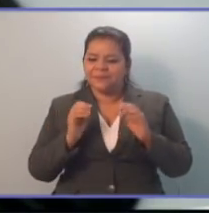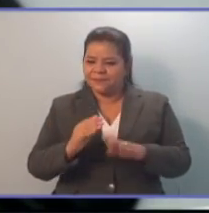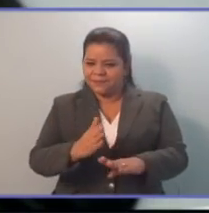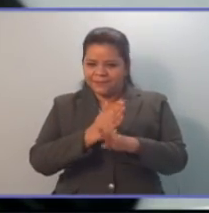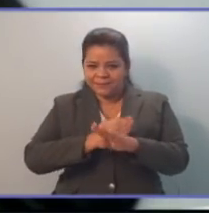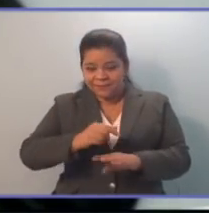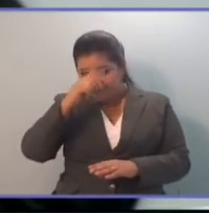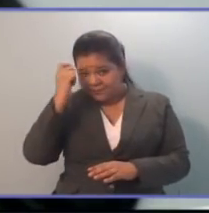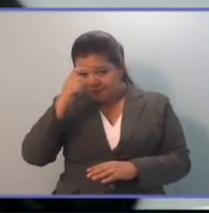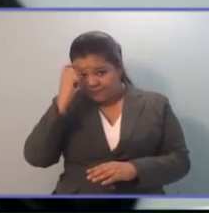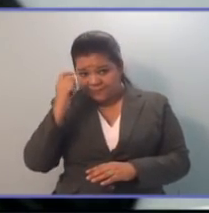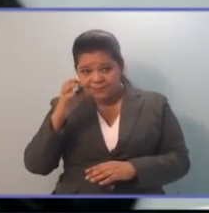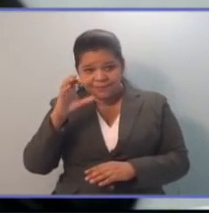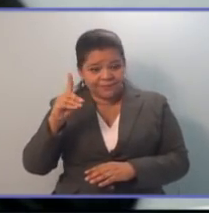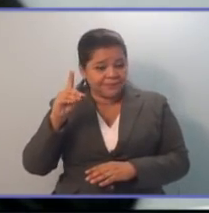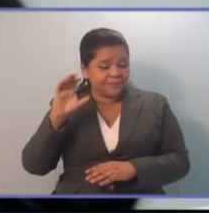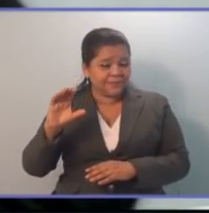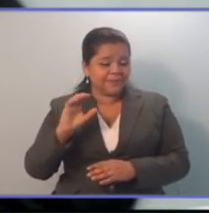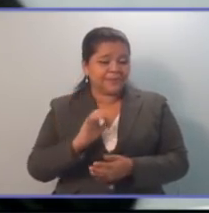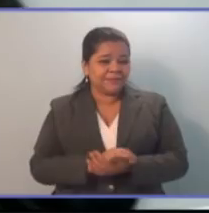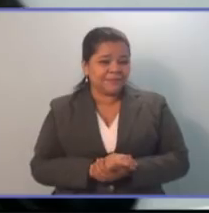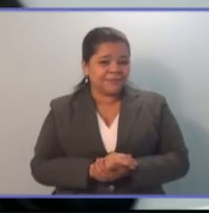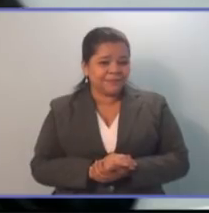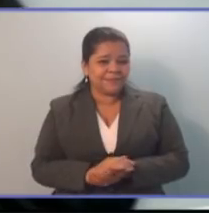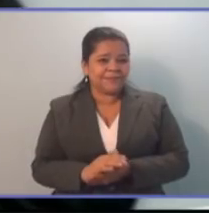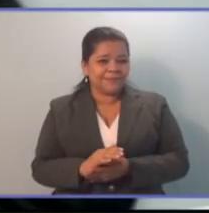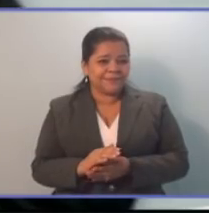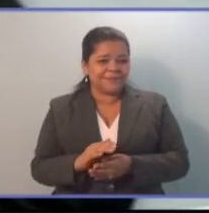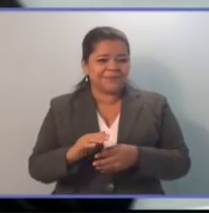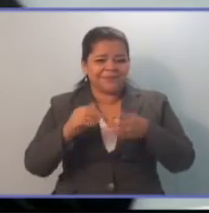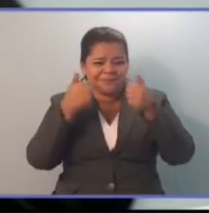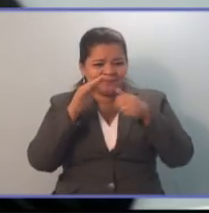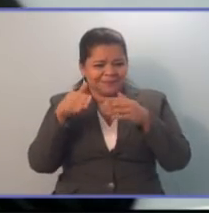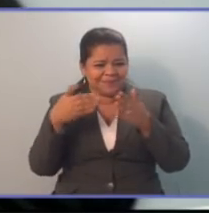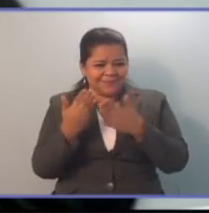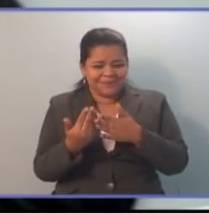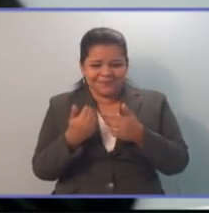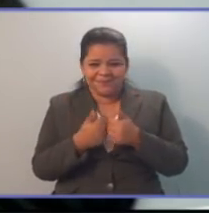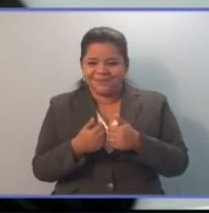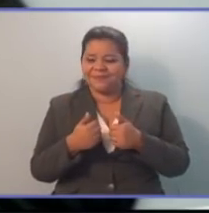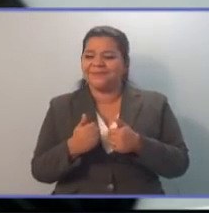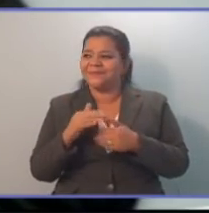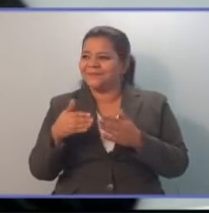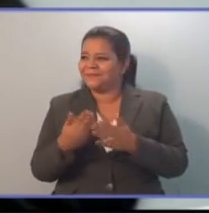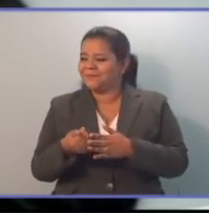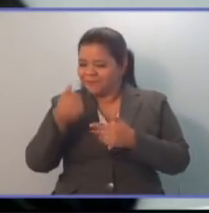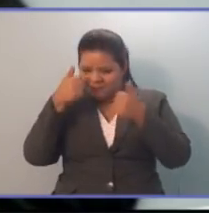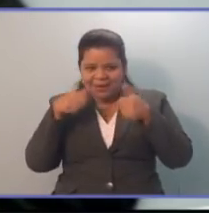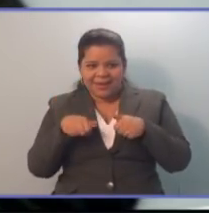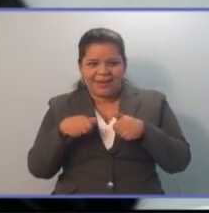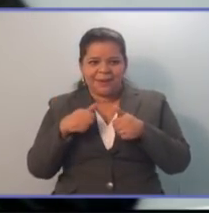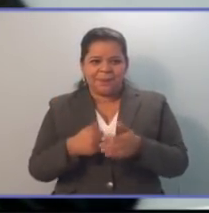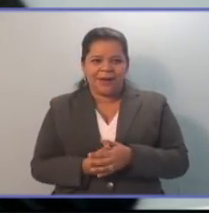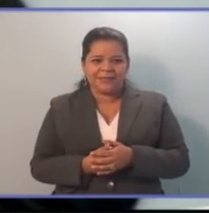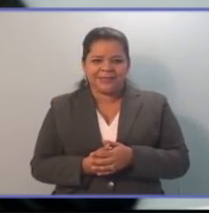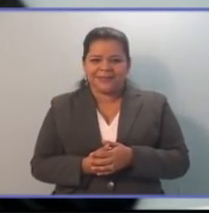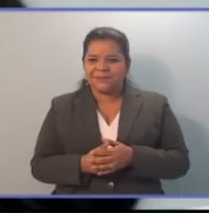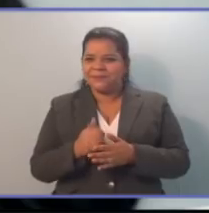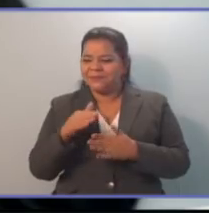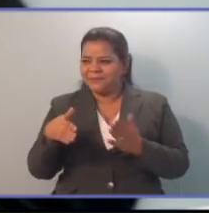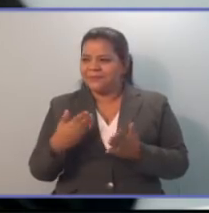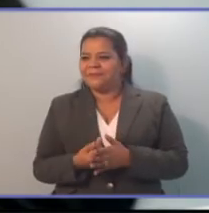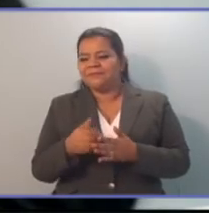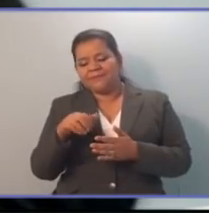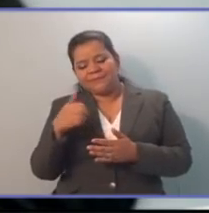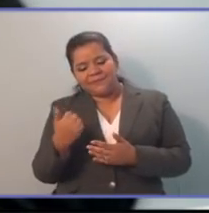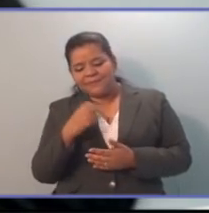Defensoría también fue un acierto de la sala. Ahora, hay